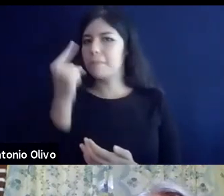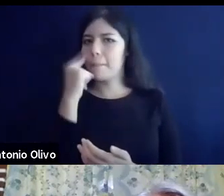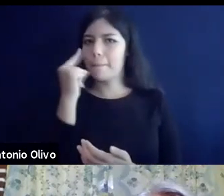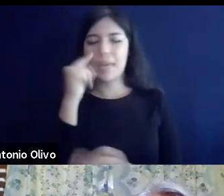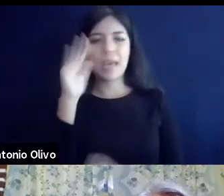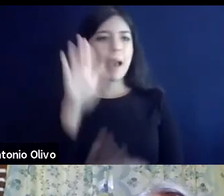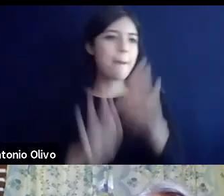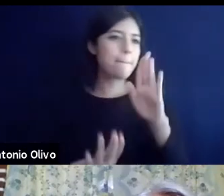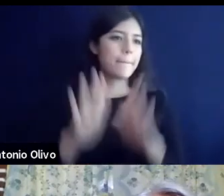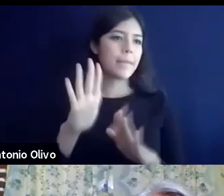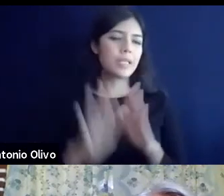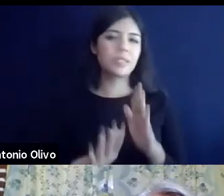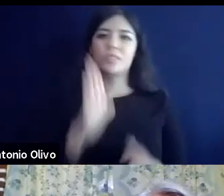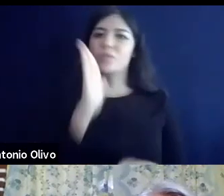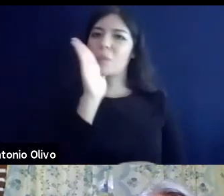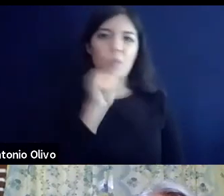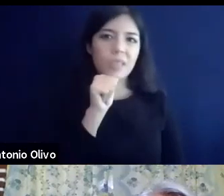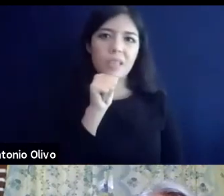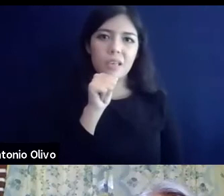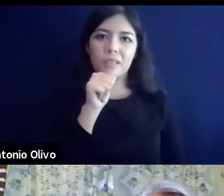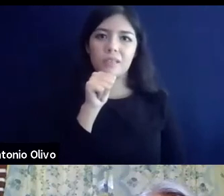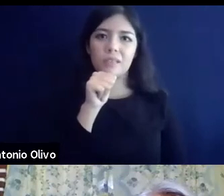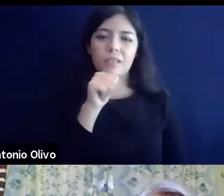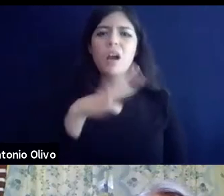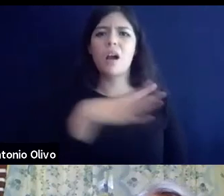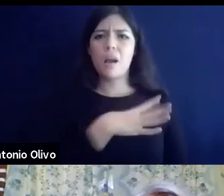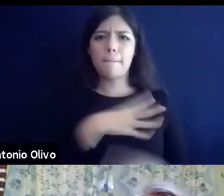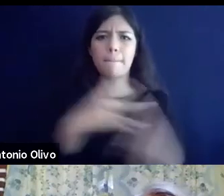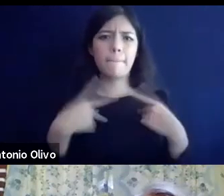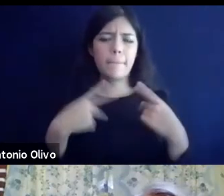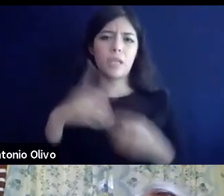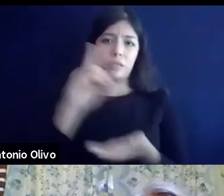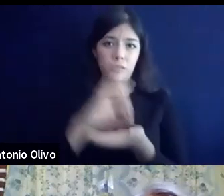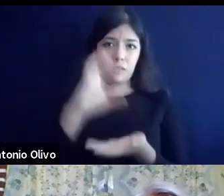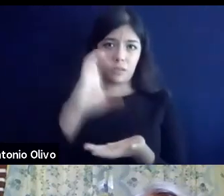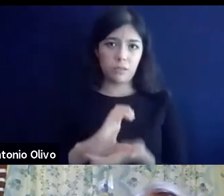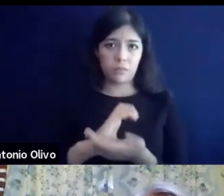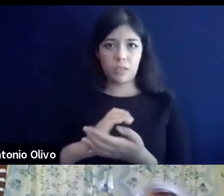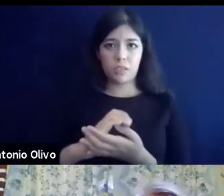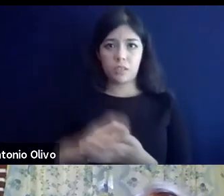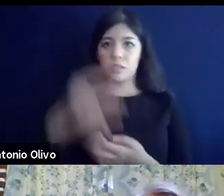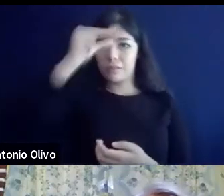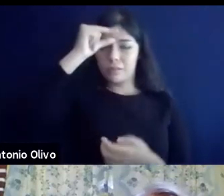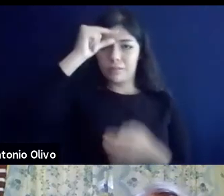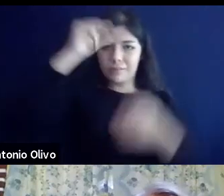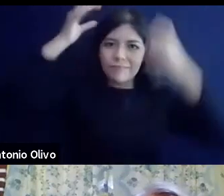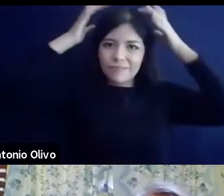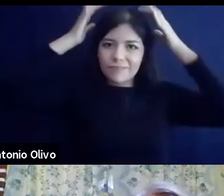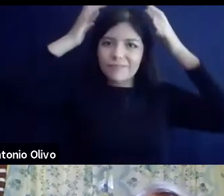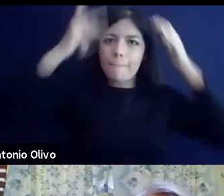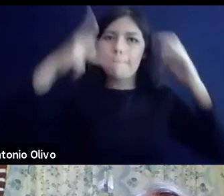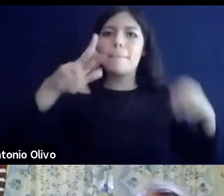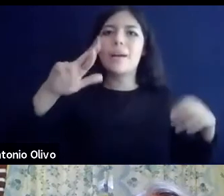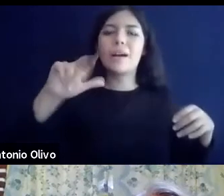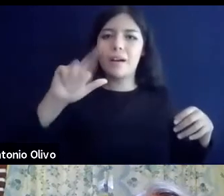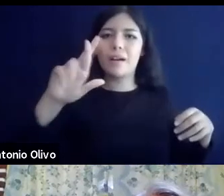No toda la gente que tiene parálisis cerebral, ¿sí? Y yo se los digo, yo estuve en el CODE, porque en el afán de depende de mí y tengo